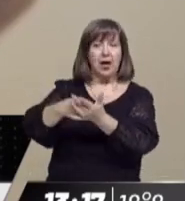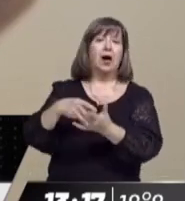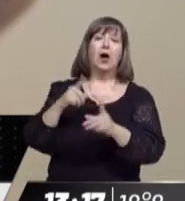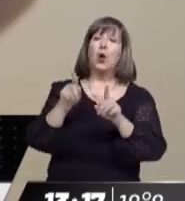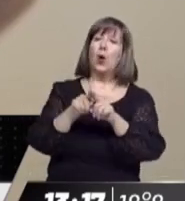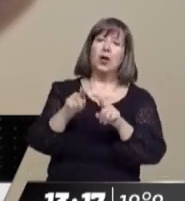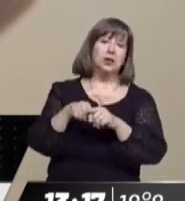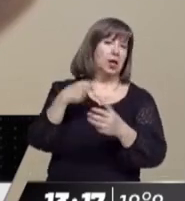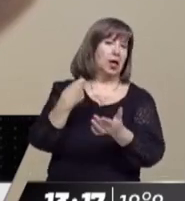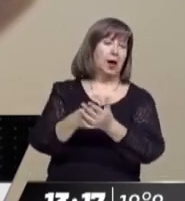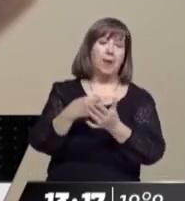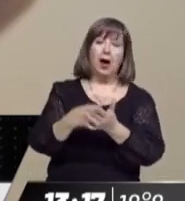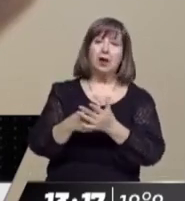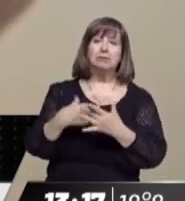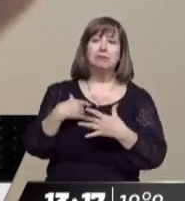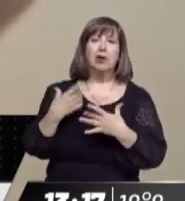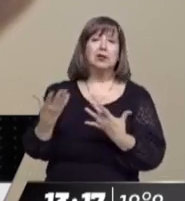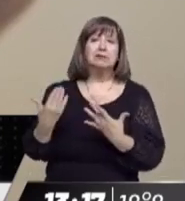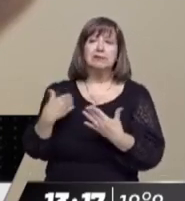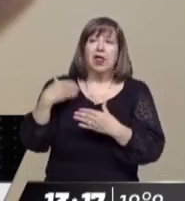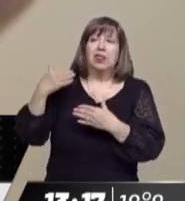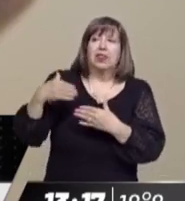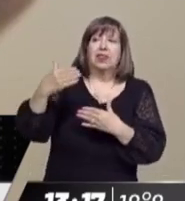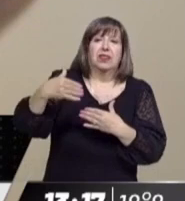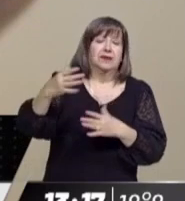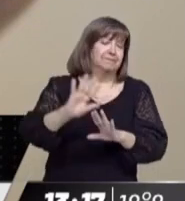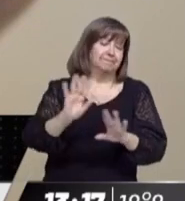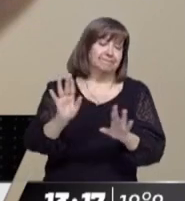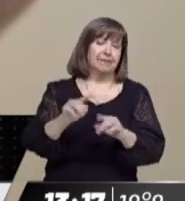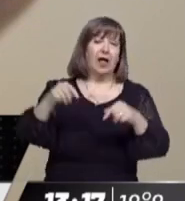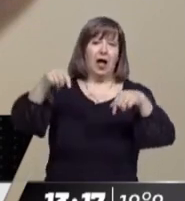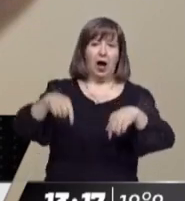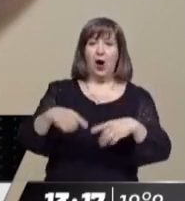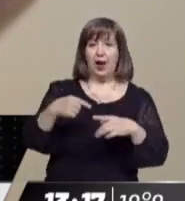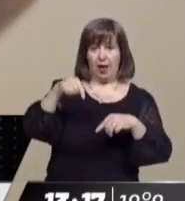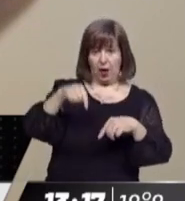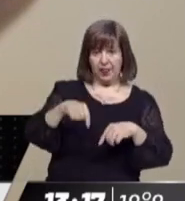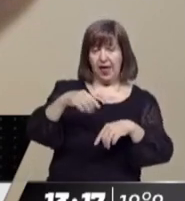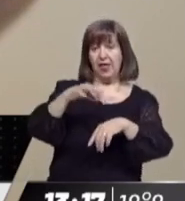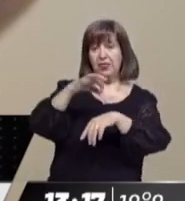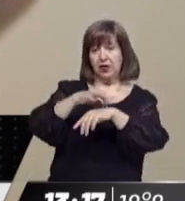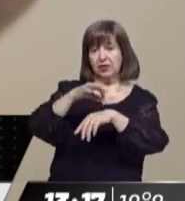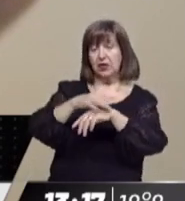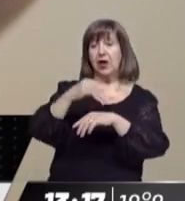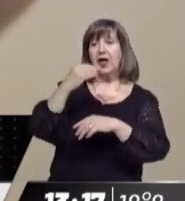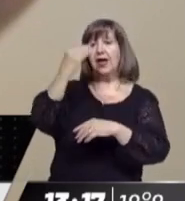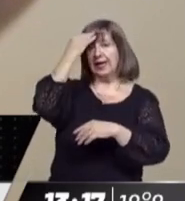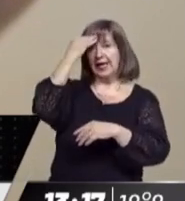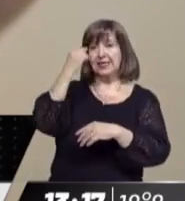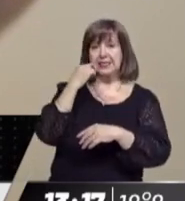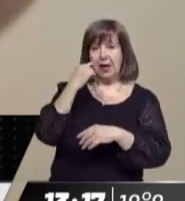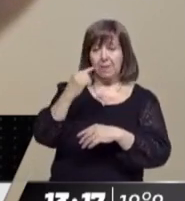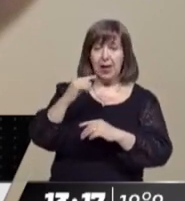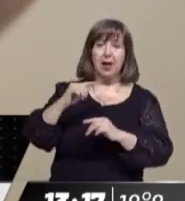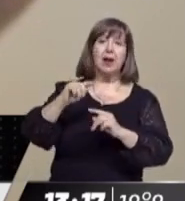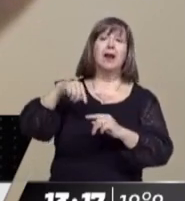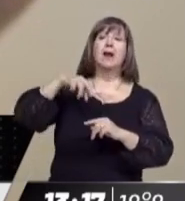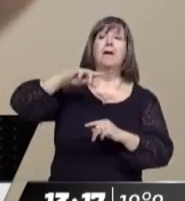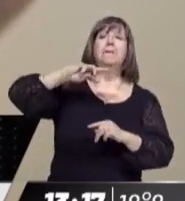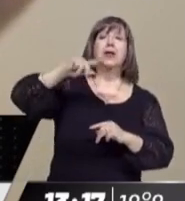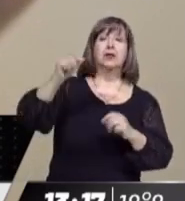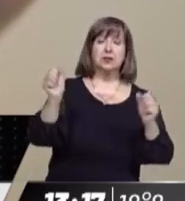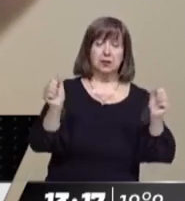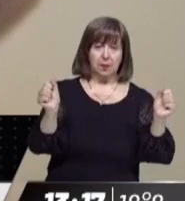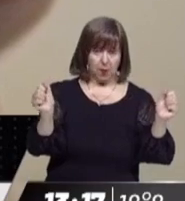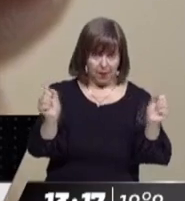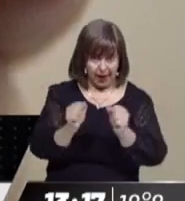cobertura, entonces el médico hoy por hoy está cobrando la consulta en 15 mil pesos, va a pasar a cobrar 17 mil a partir del mes de mayo. Dicen por último